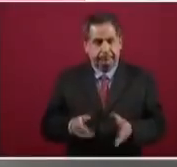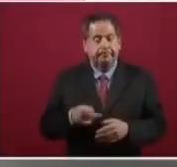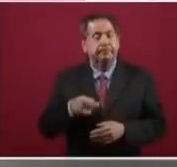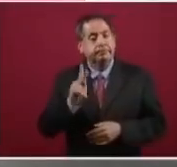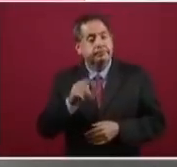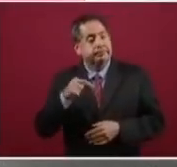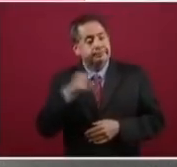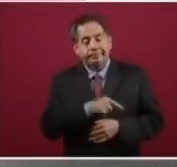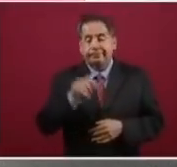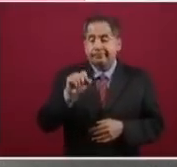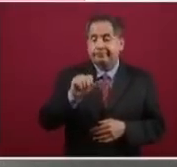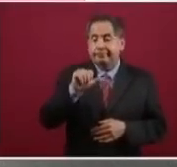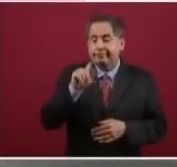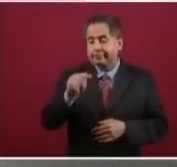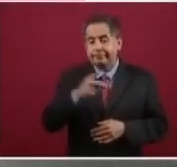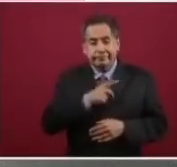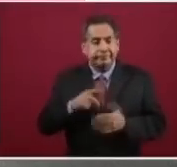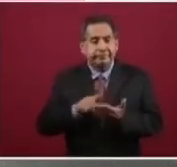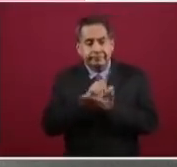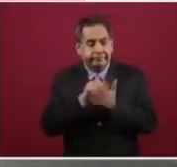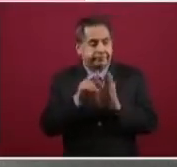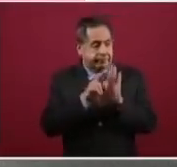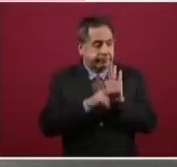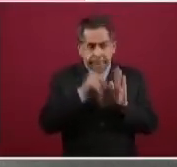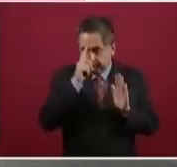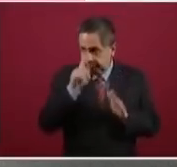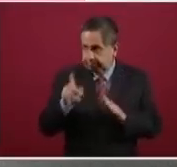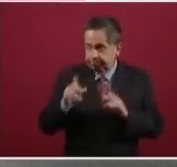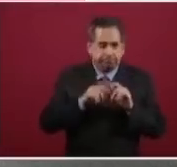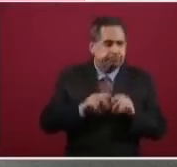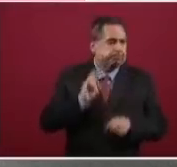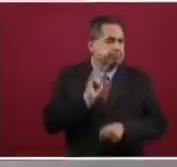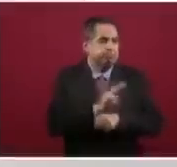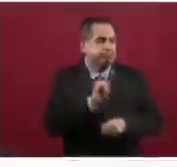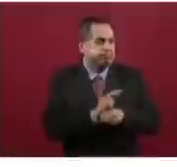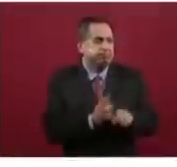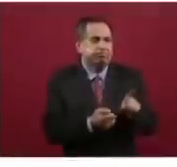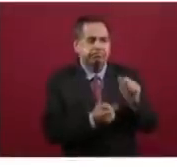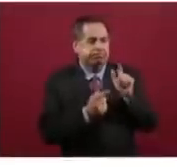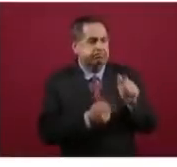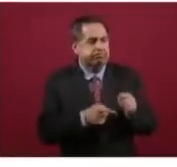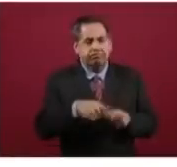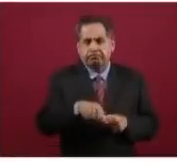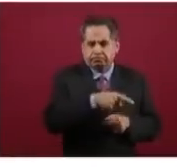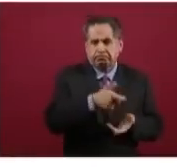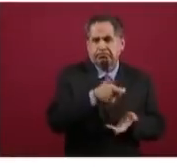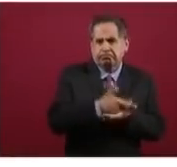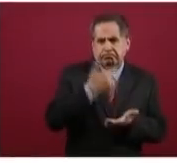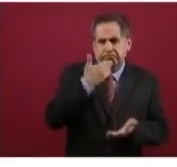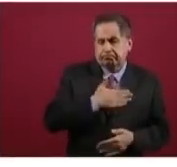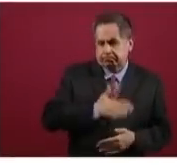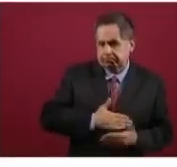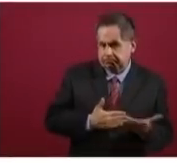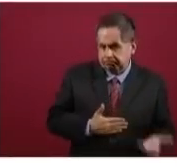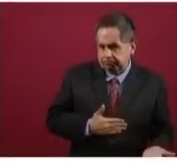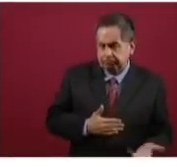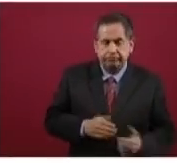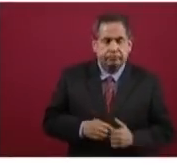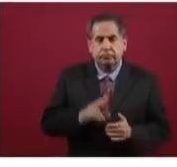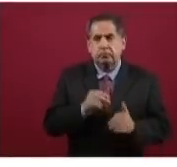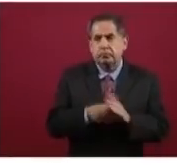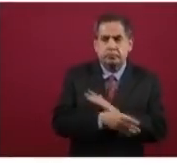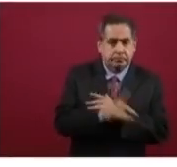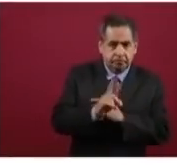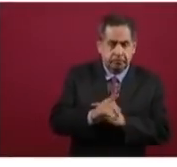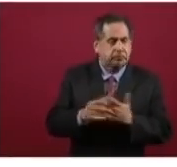efectivas para combatir prácticas ilegales y abusivas que deterioran la recaudación asimismo se propone una serie de facilidades